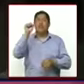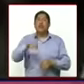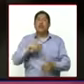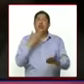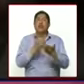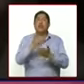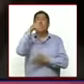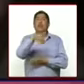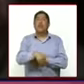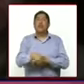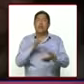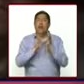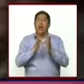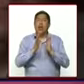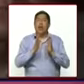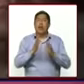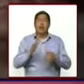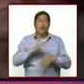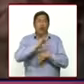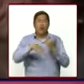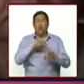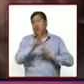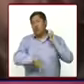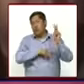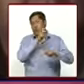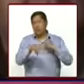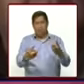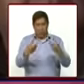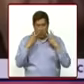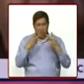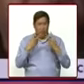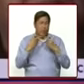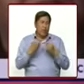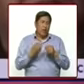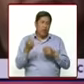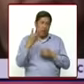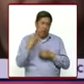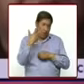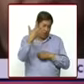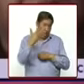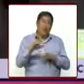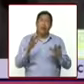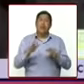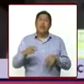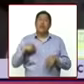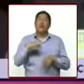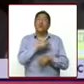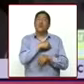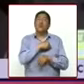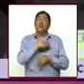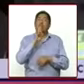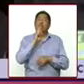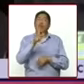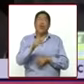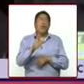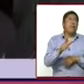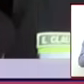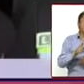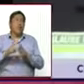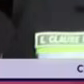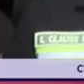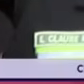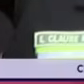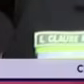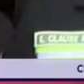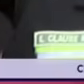noches, un gusto hablarte a través de toda la población que nos sigue por tu medio de comunicación, Bolivisión. En realidad es un trabajo que se ha iniciado a